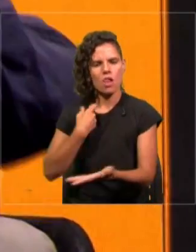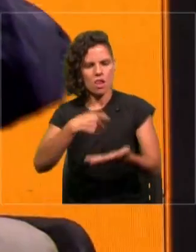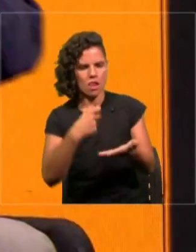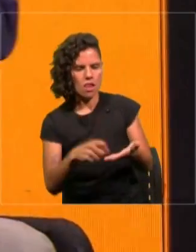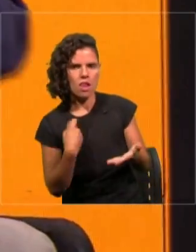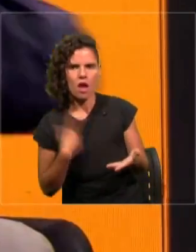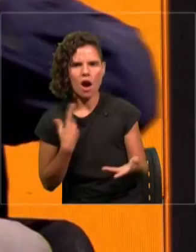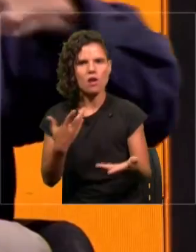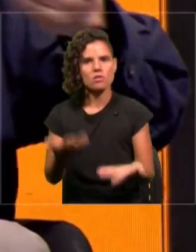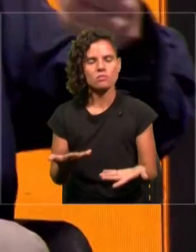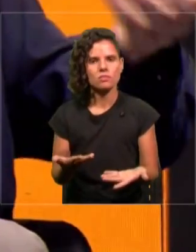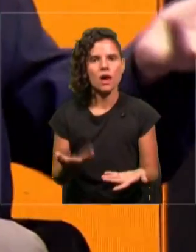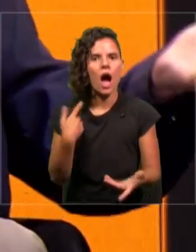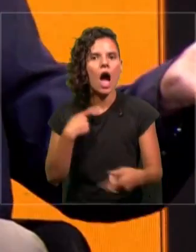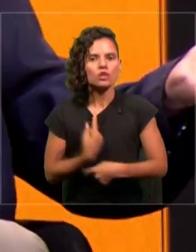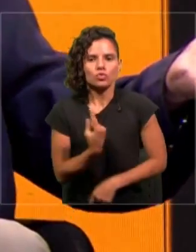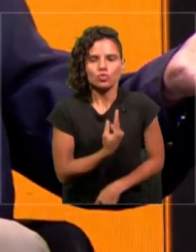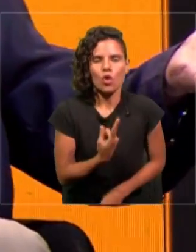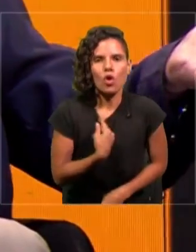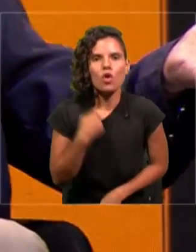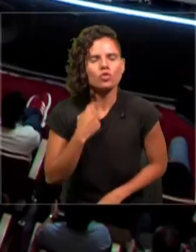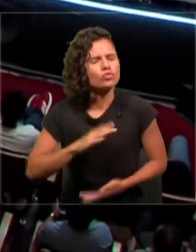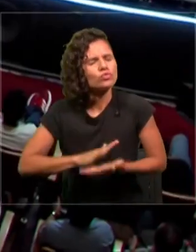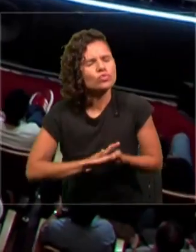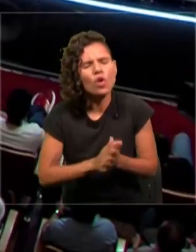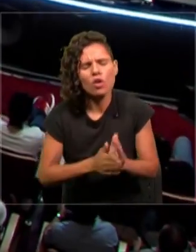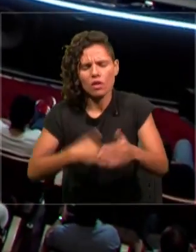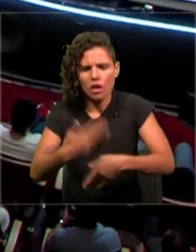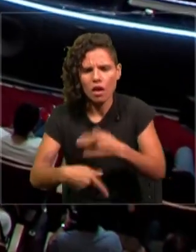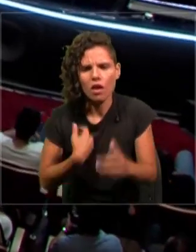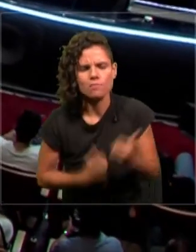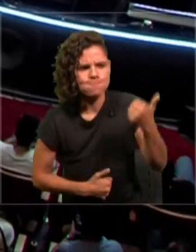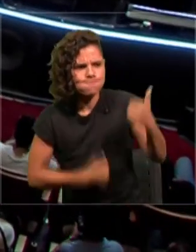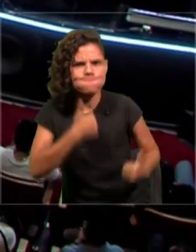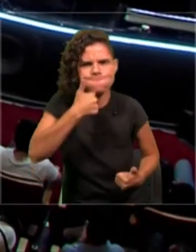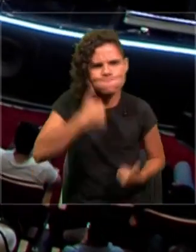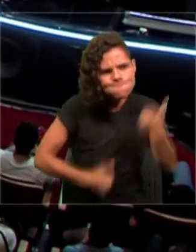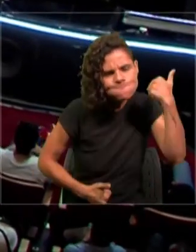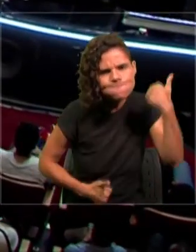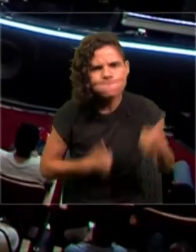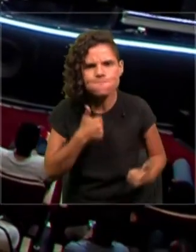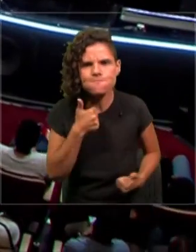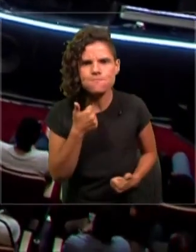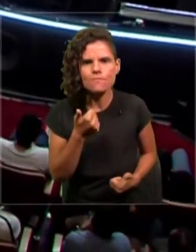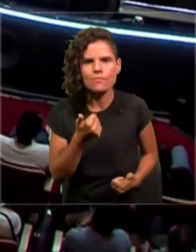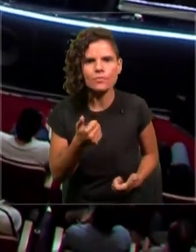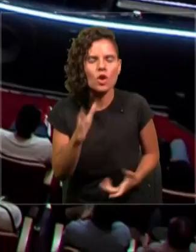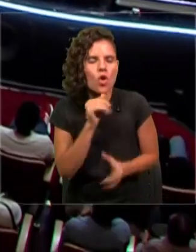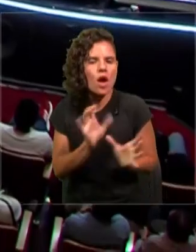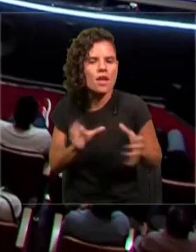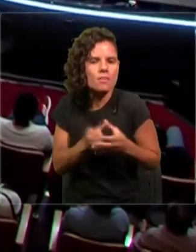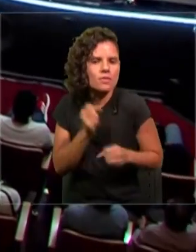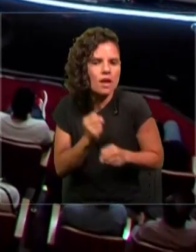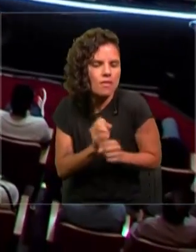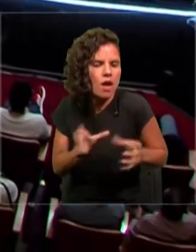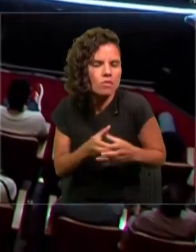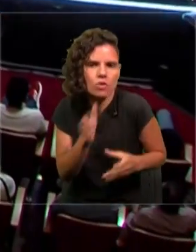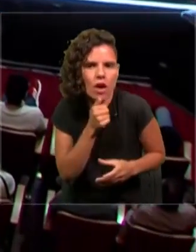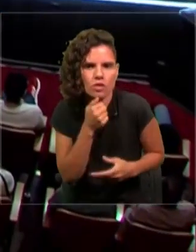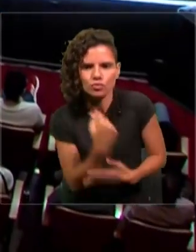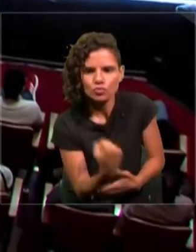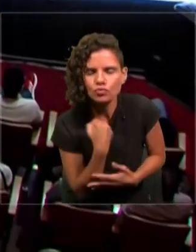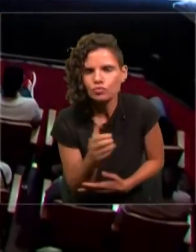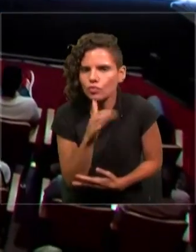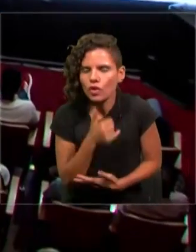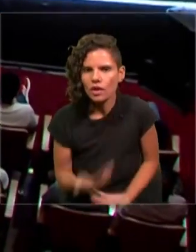meten en un camino individual y compites con el otro. Y no se forman equipos de trabajo. No hay solidaridad.